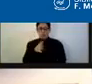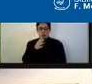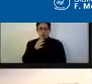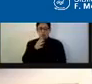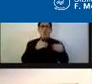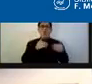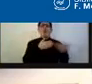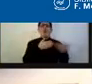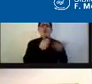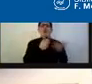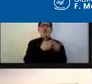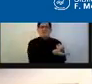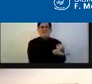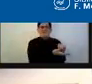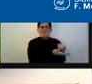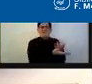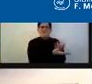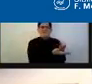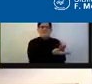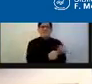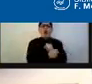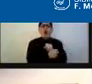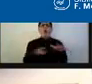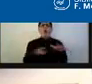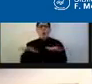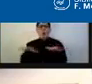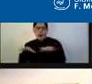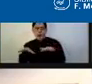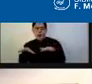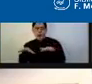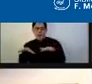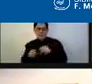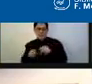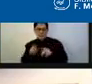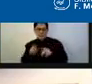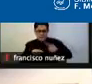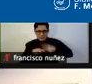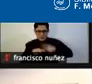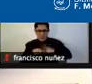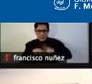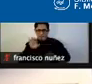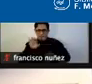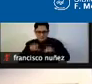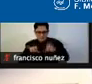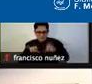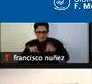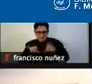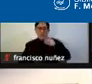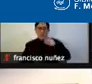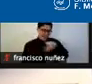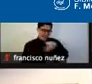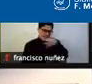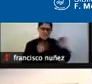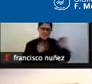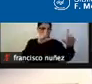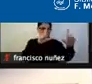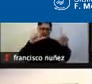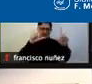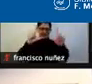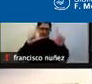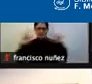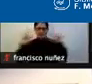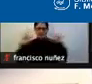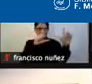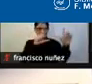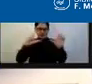hecho, preparando el material para esta charla que yo dije, Muy bueno, uno profesional. más nomás. O sea, debe haber